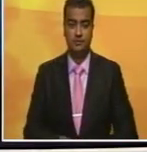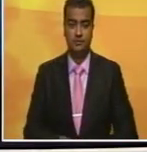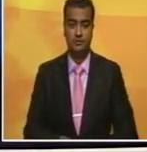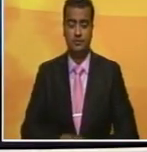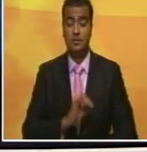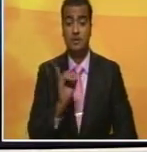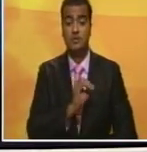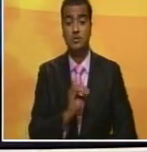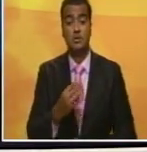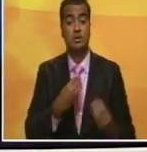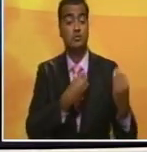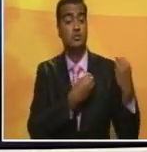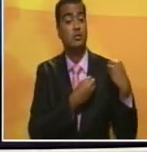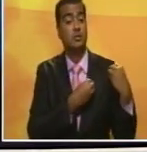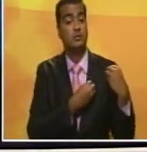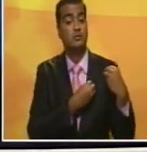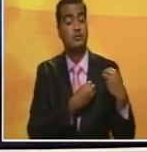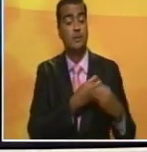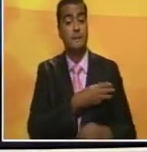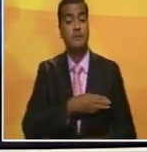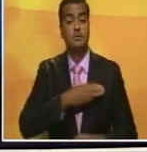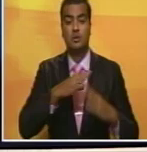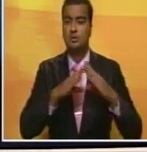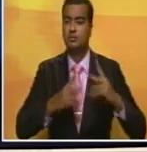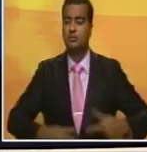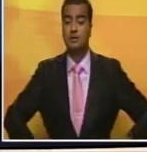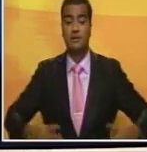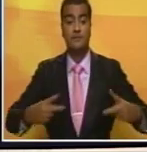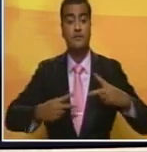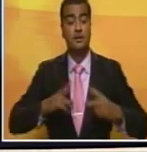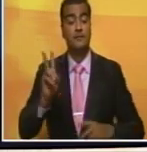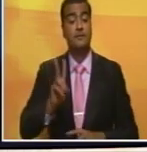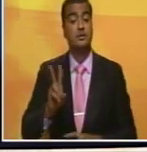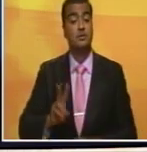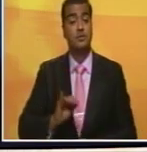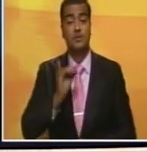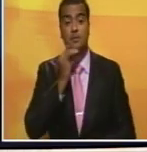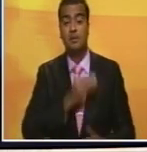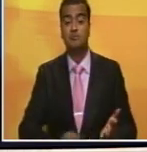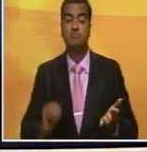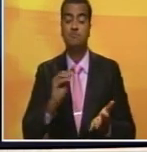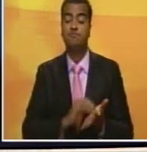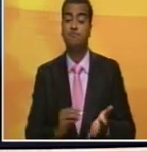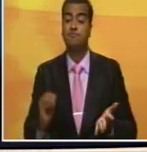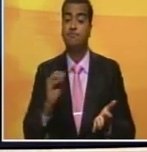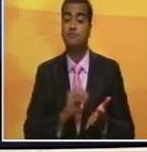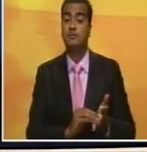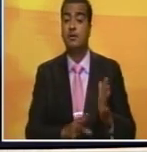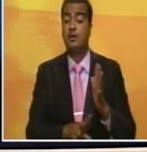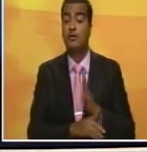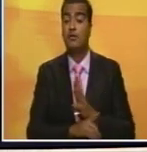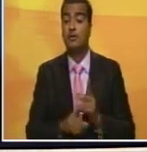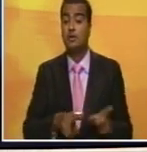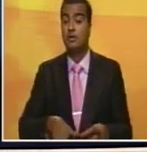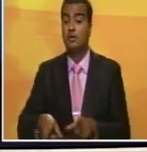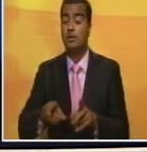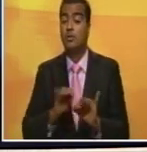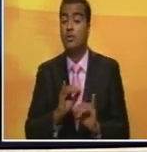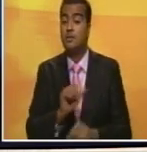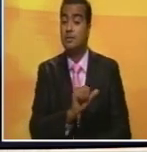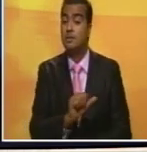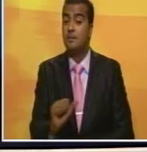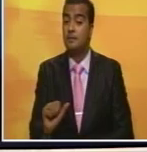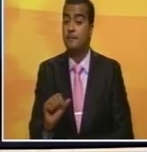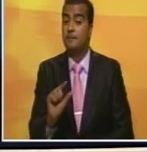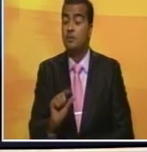En Zulia, autoridades de la Gran Misión A Toda Vida Venezuela informaron que la incidencia delictiva en la entidad durante la última semana